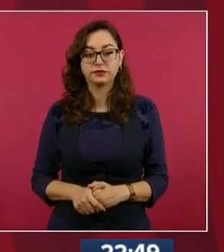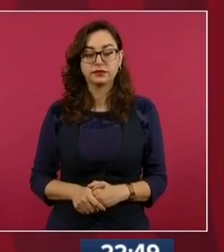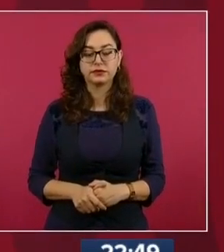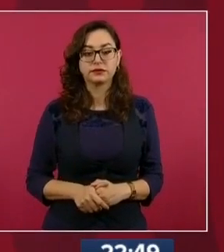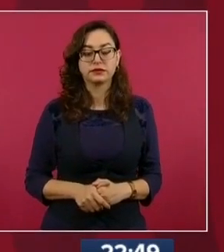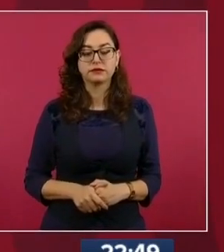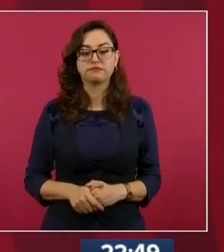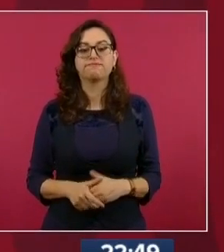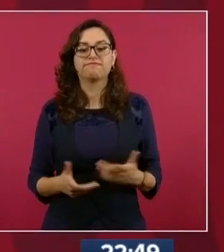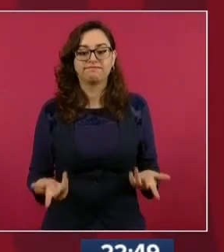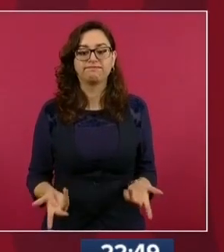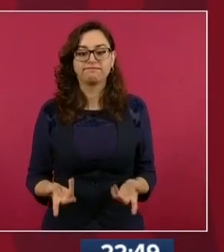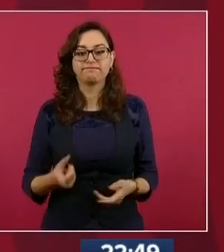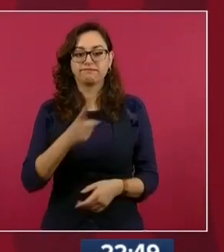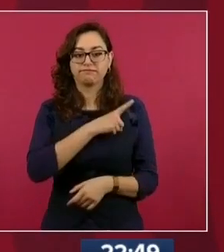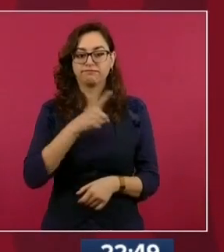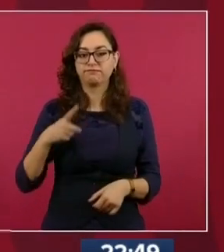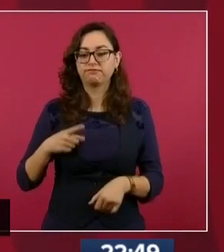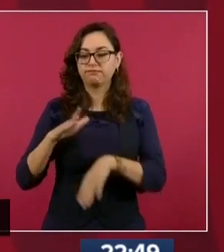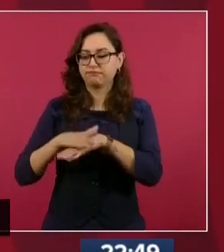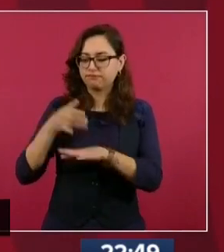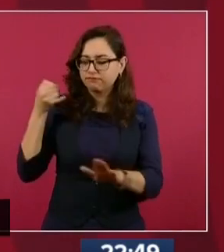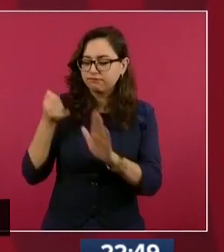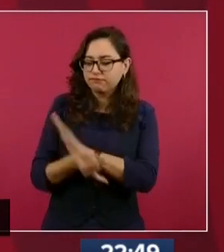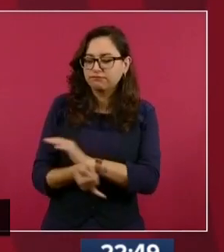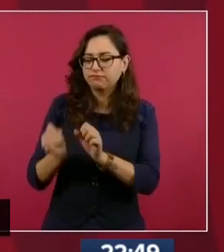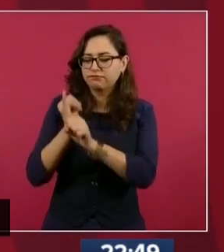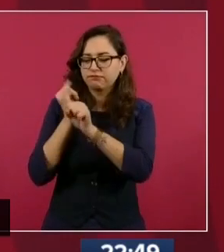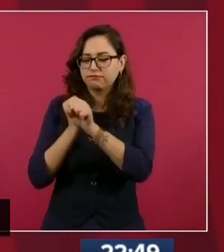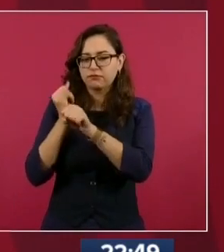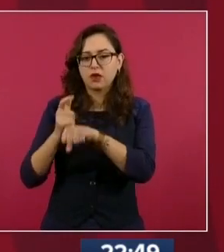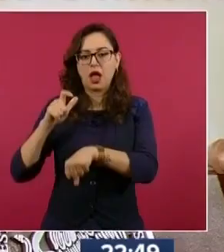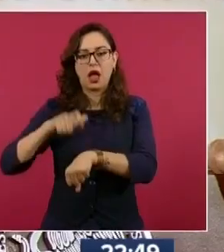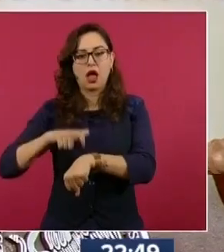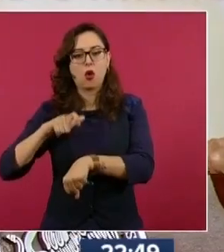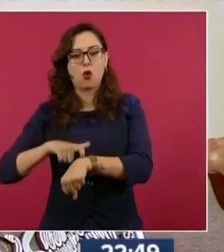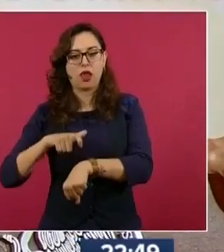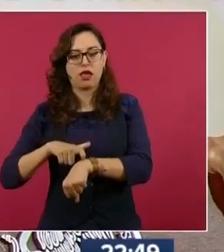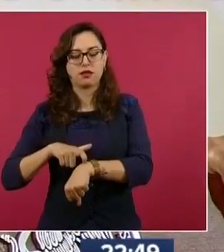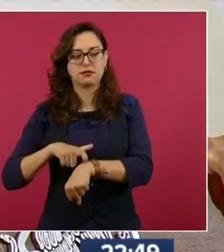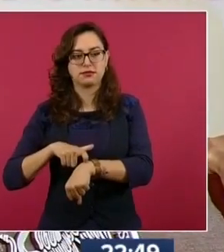más, tener más precisión sobre la hora. En la madrugada, ¿no? Sí.